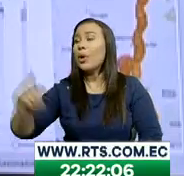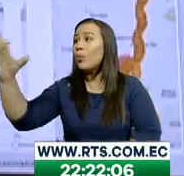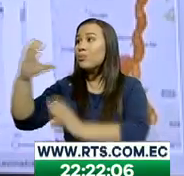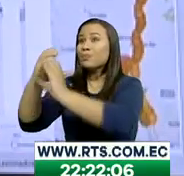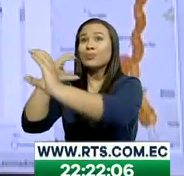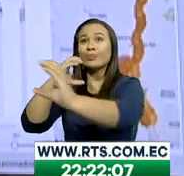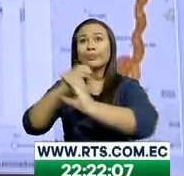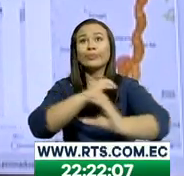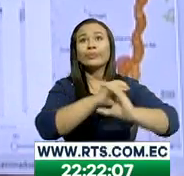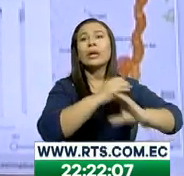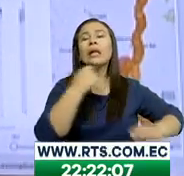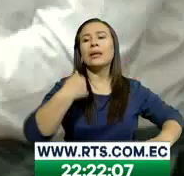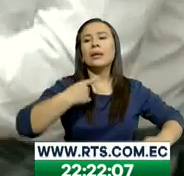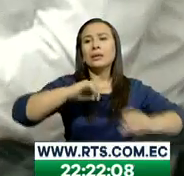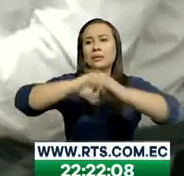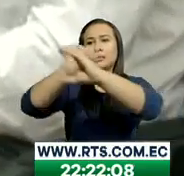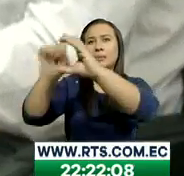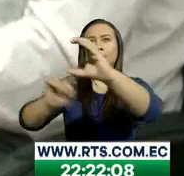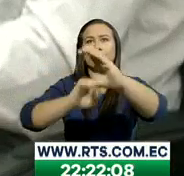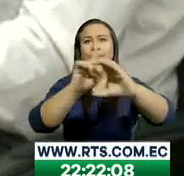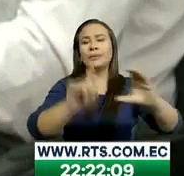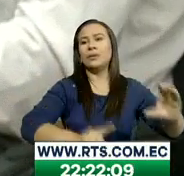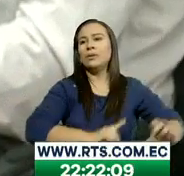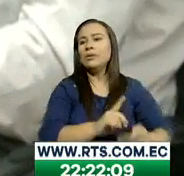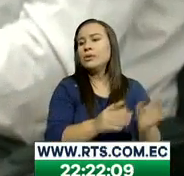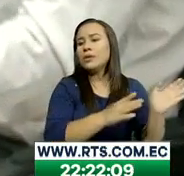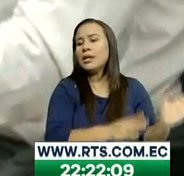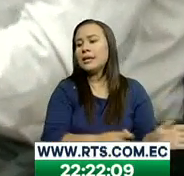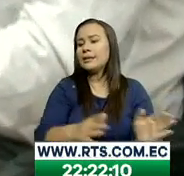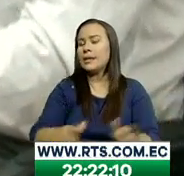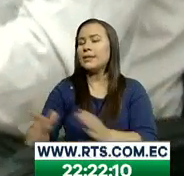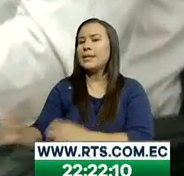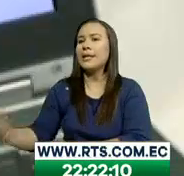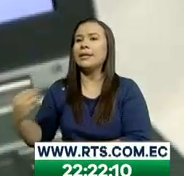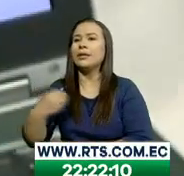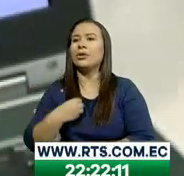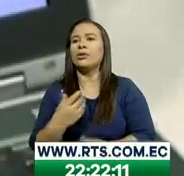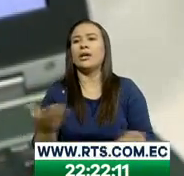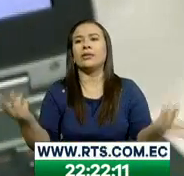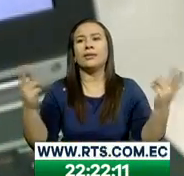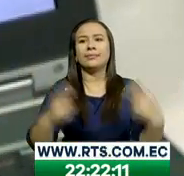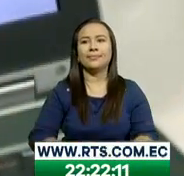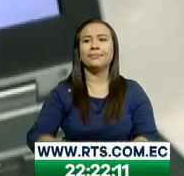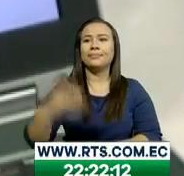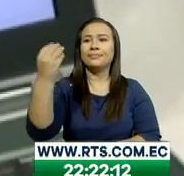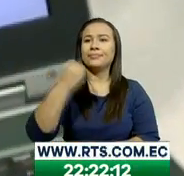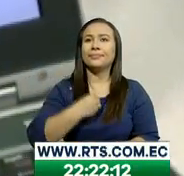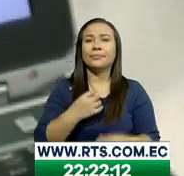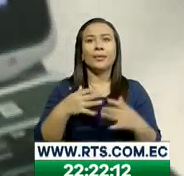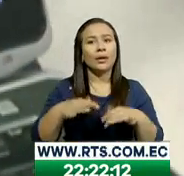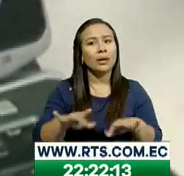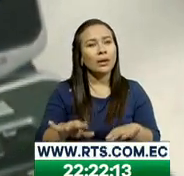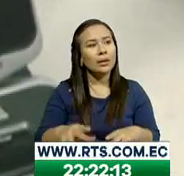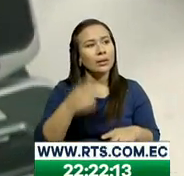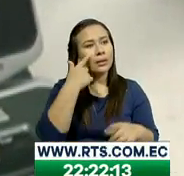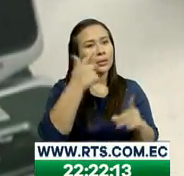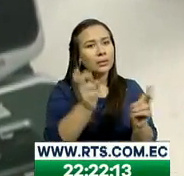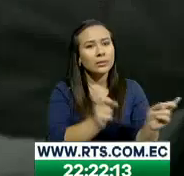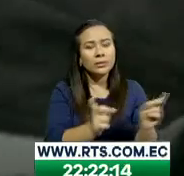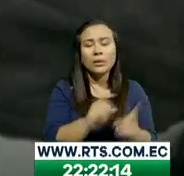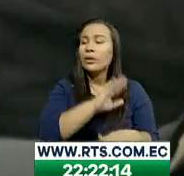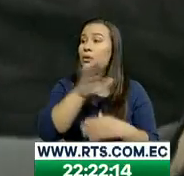los dispositivos de seguridad que incluyen, entre otras cosas, el GPS, se monitorearán todas las unidades,